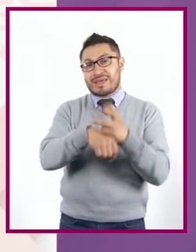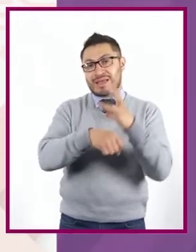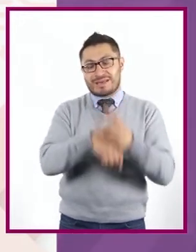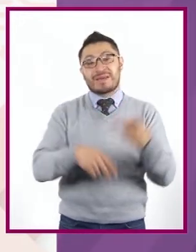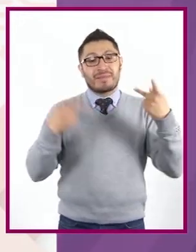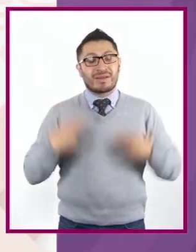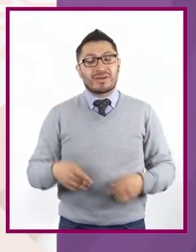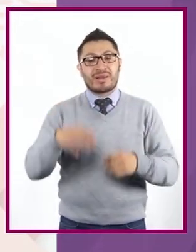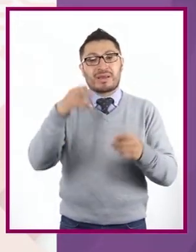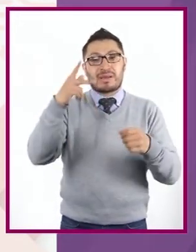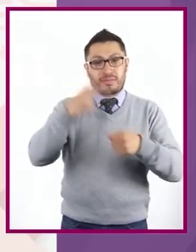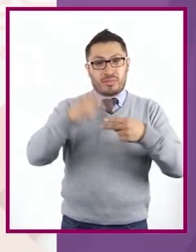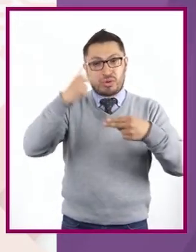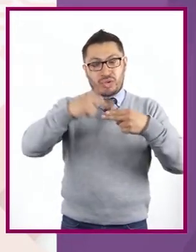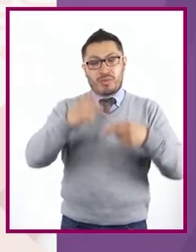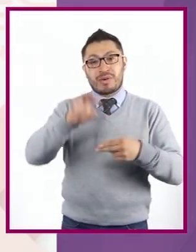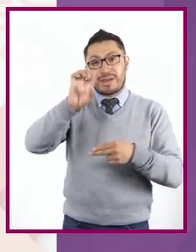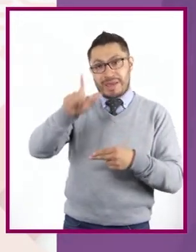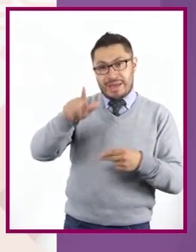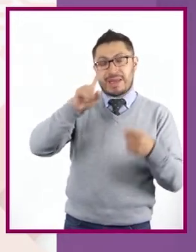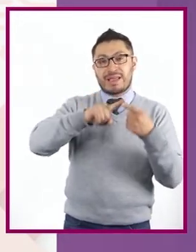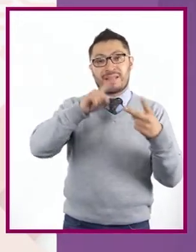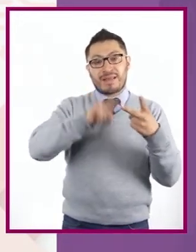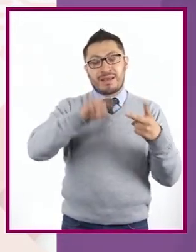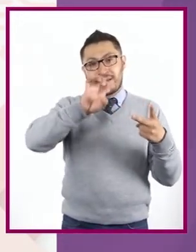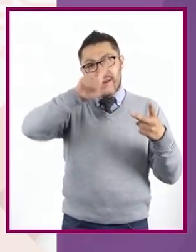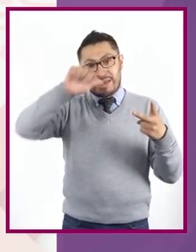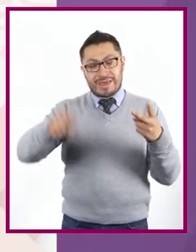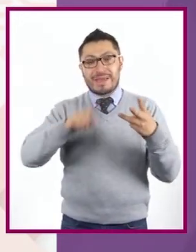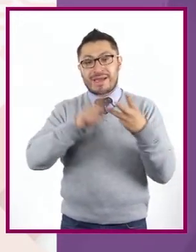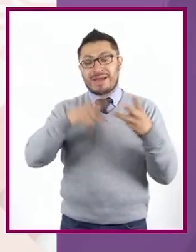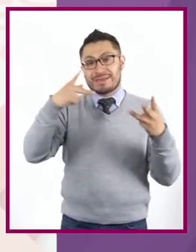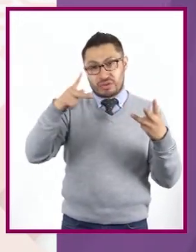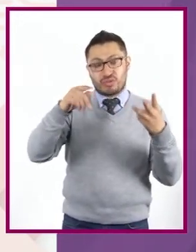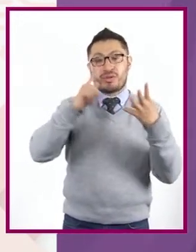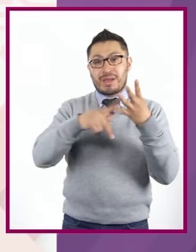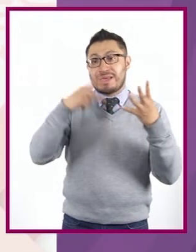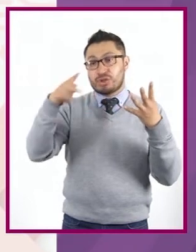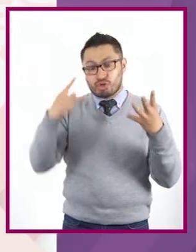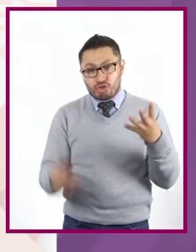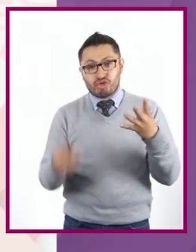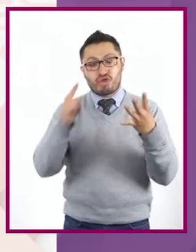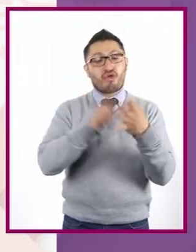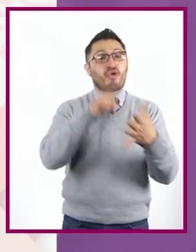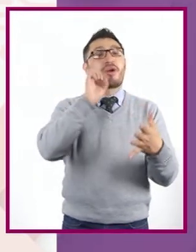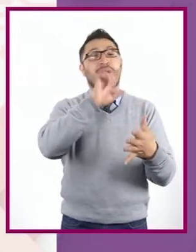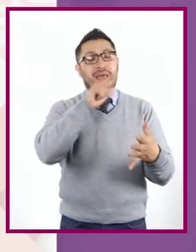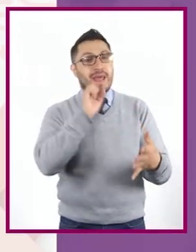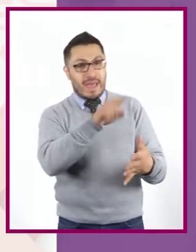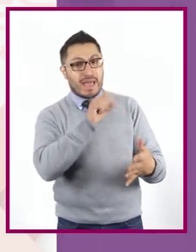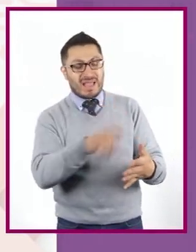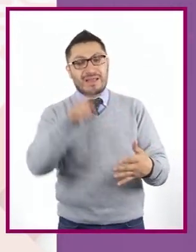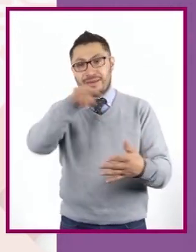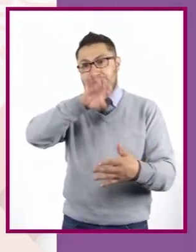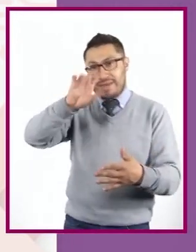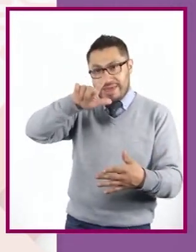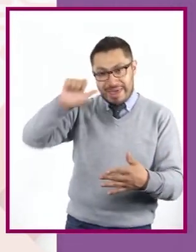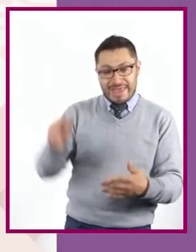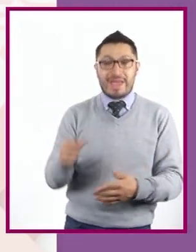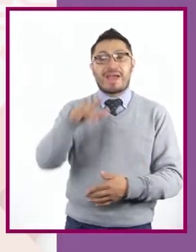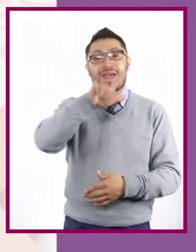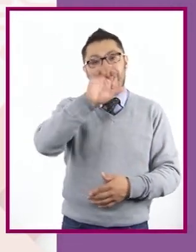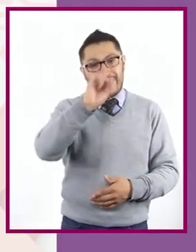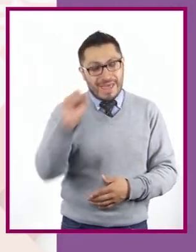él, ella, su, suyo, suya, él mismo, ella misma, ellos, ellas, de